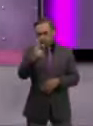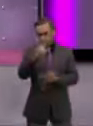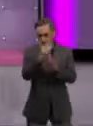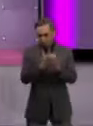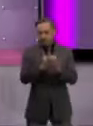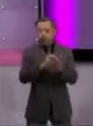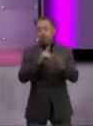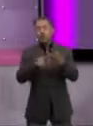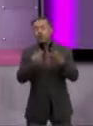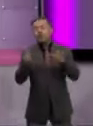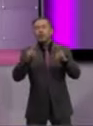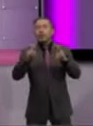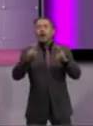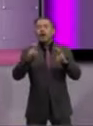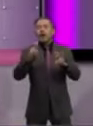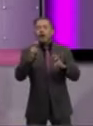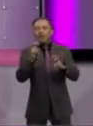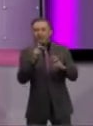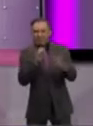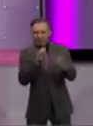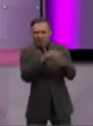extorsión,